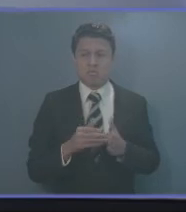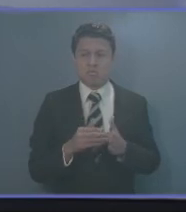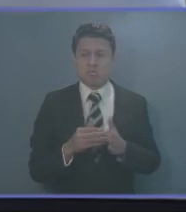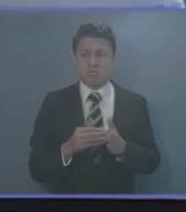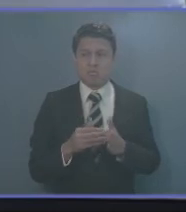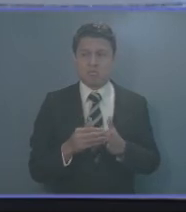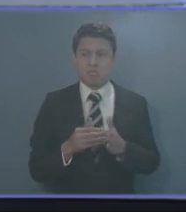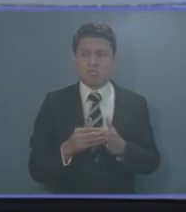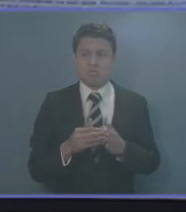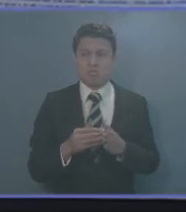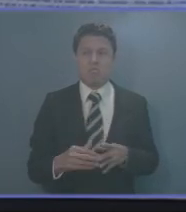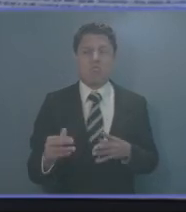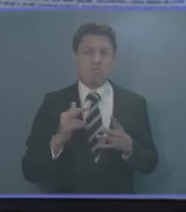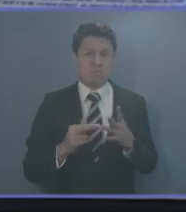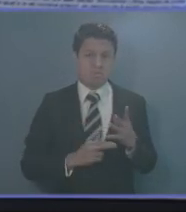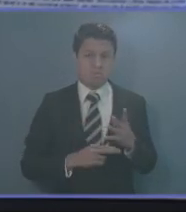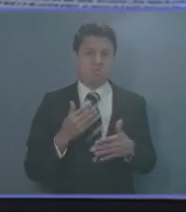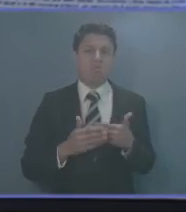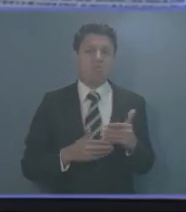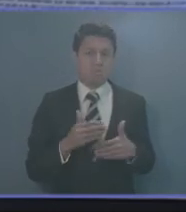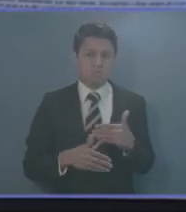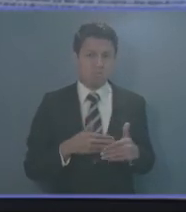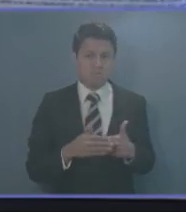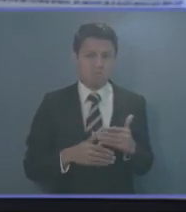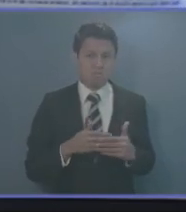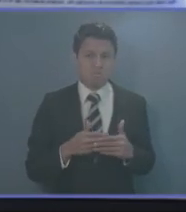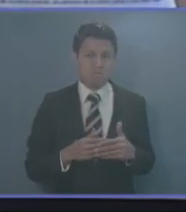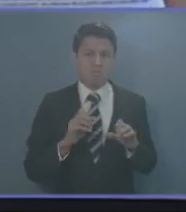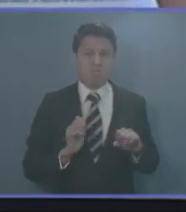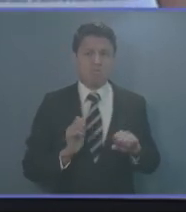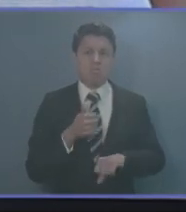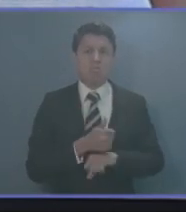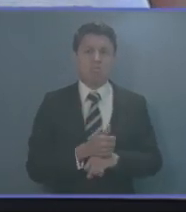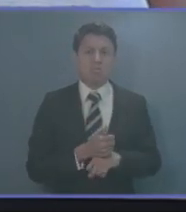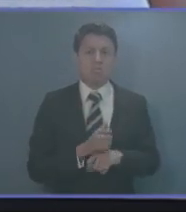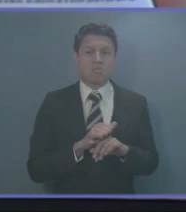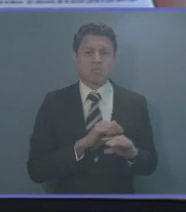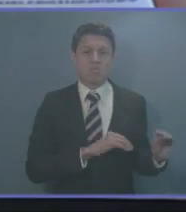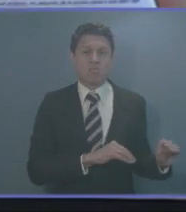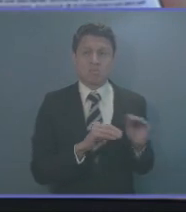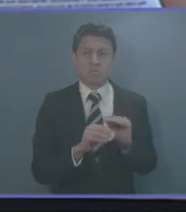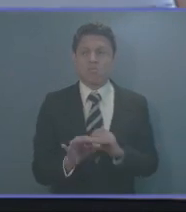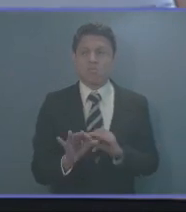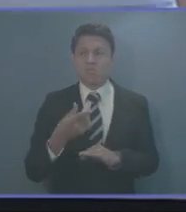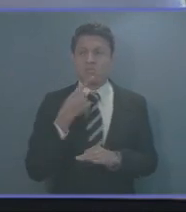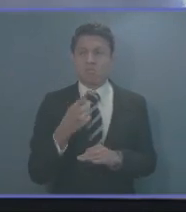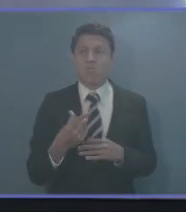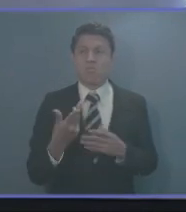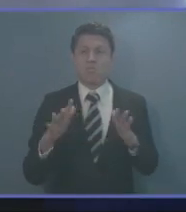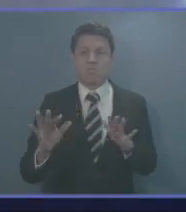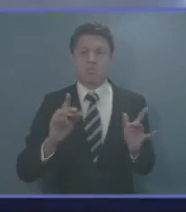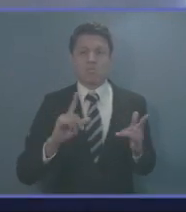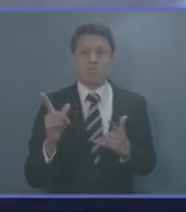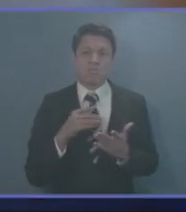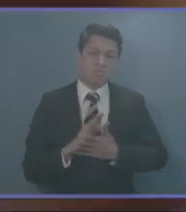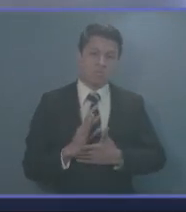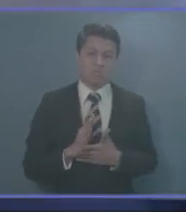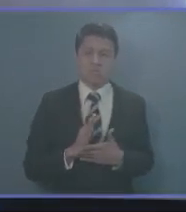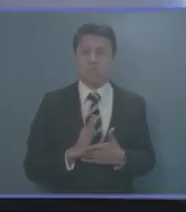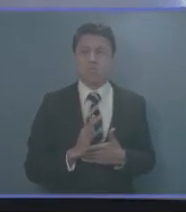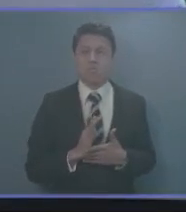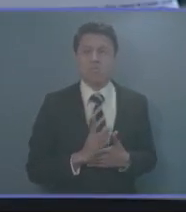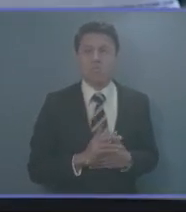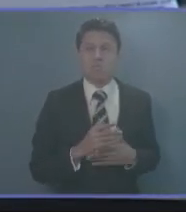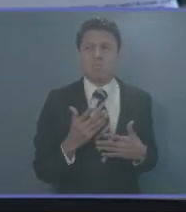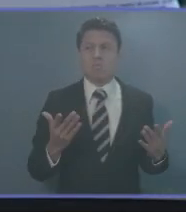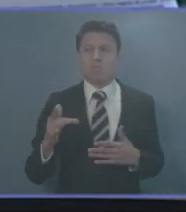vigencia. Las normas relativas a procedimientos serán aplicables de manera inmediata una vez vigente por las